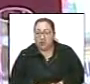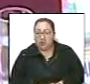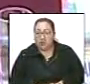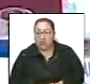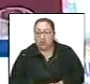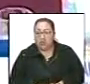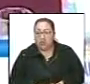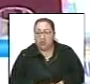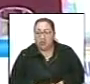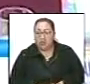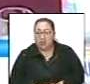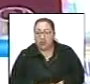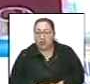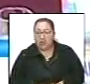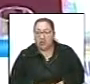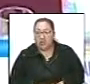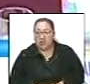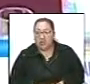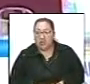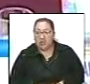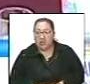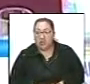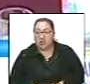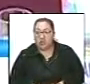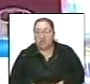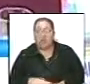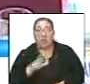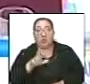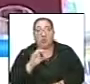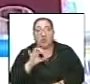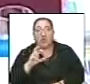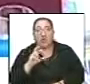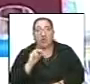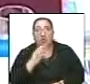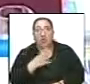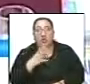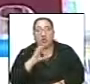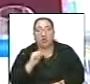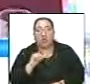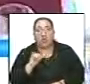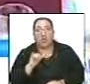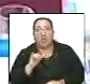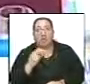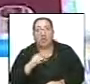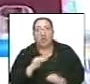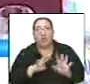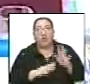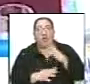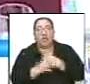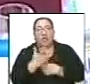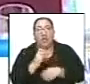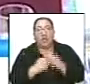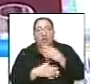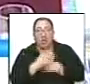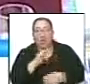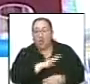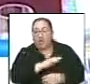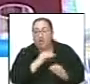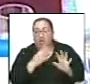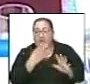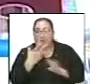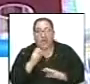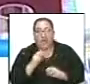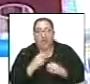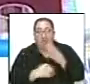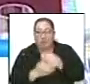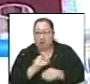4:30 de la tarde. 4:30 de la tarde. Y el miércoles sesionamos a las 9:30 de la mañana, jueves 9:30 de la mañana, para que